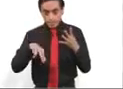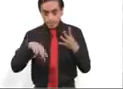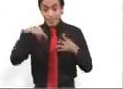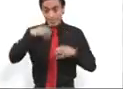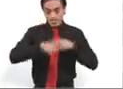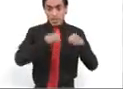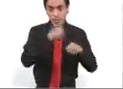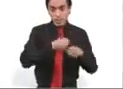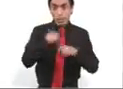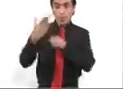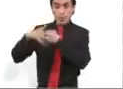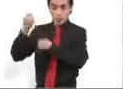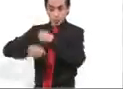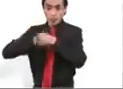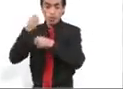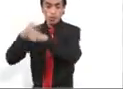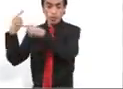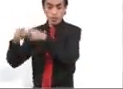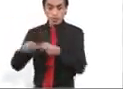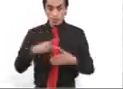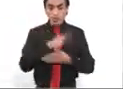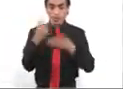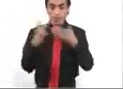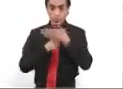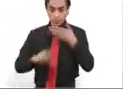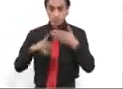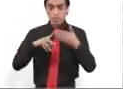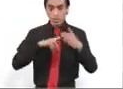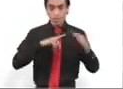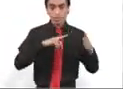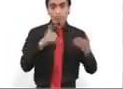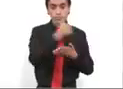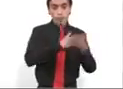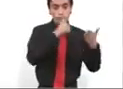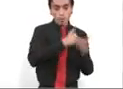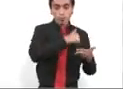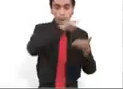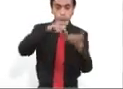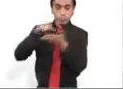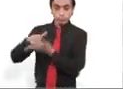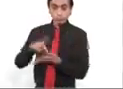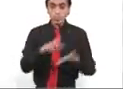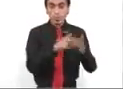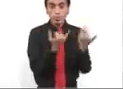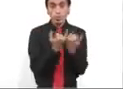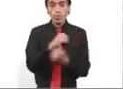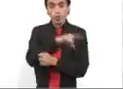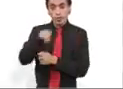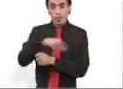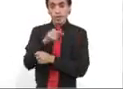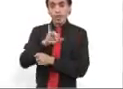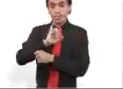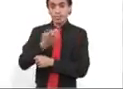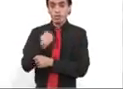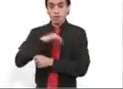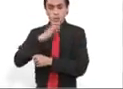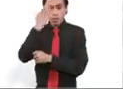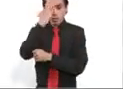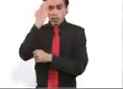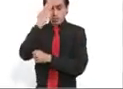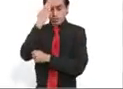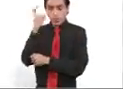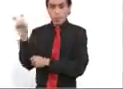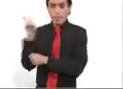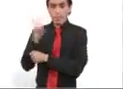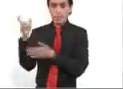año que entra hay otra serie de proyectos en distintas zonas de la ciudad, particularmente donde operan los que conocemos como micros grises, que son